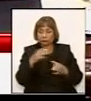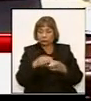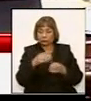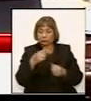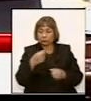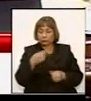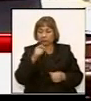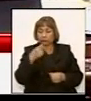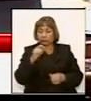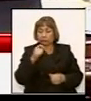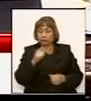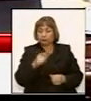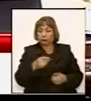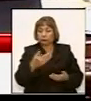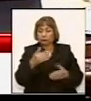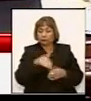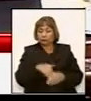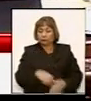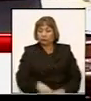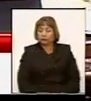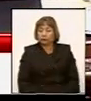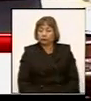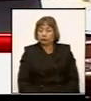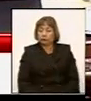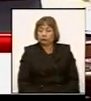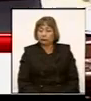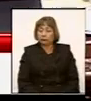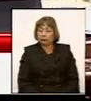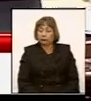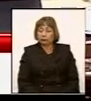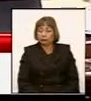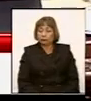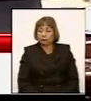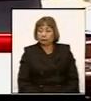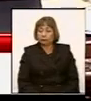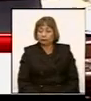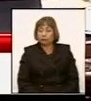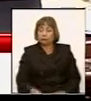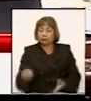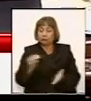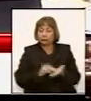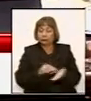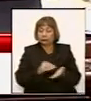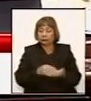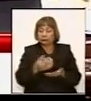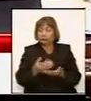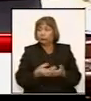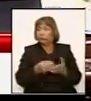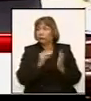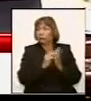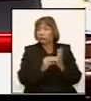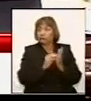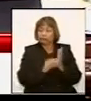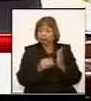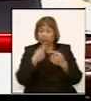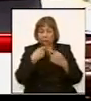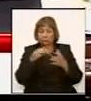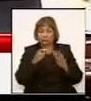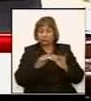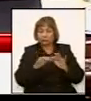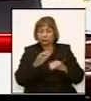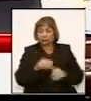señores congresistas se servirán marcar su asistencia para proceder a votar. Recogiendo los agregados en el texto que ya están publicados en la